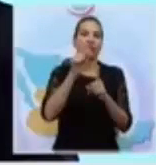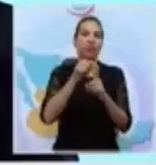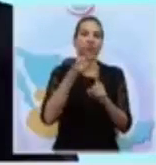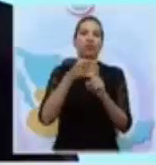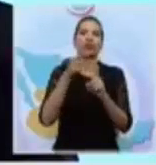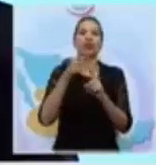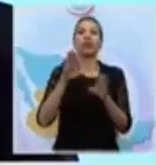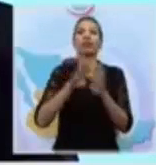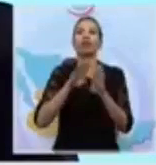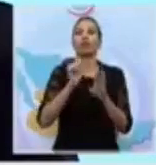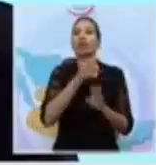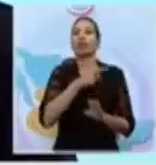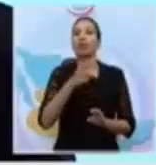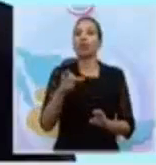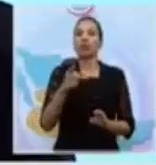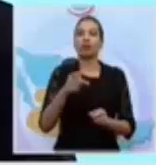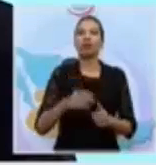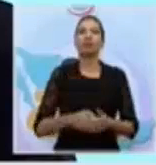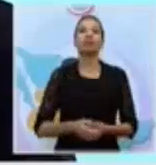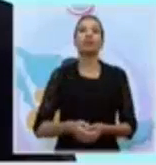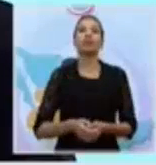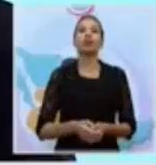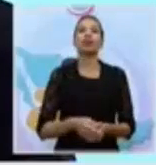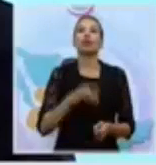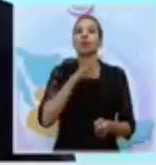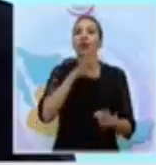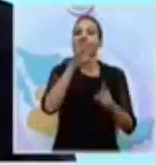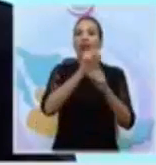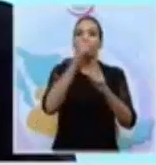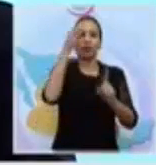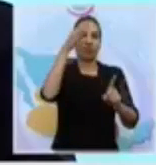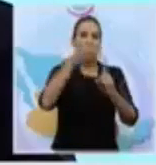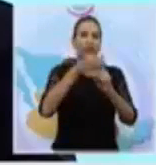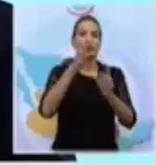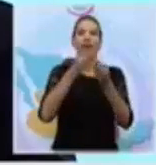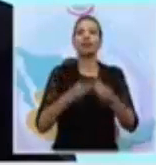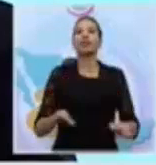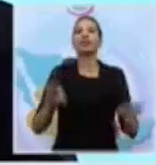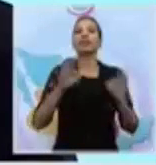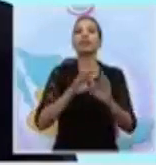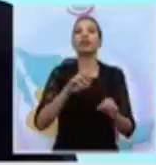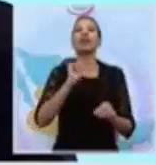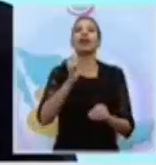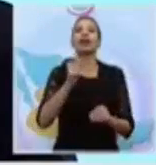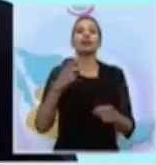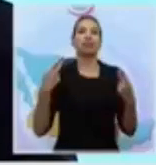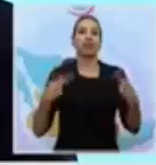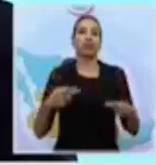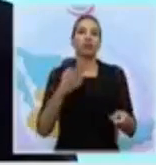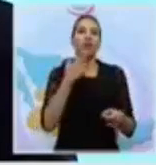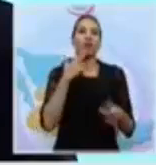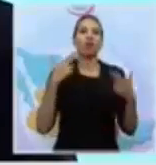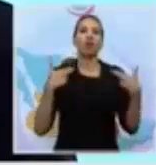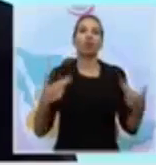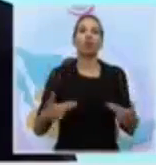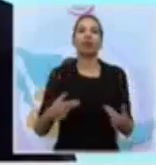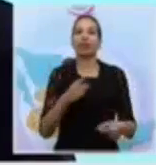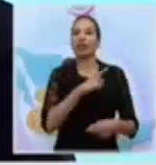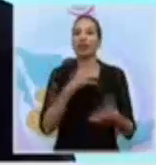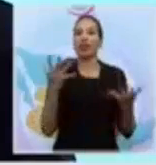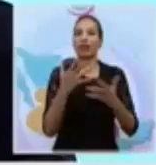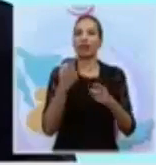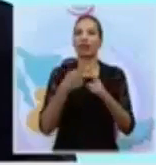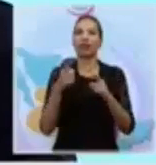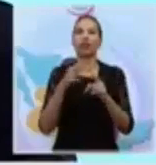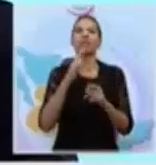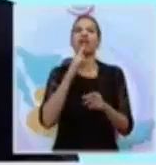la reducción de la pobreza humana. Para alcanzar el objetivo central, el florecimiento humano, se requiere la creación de un